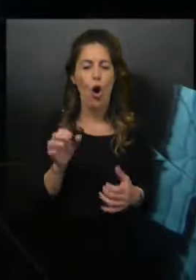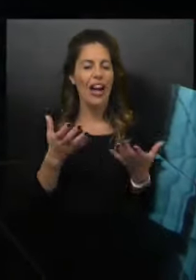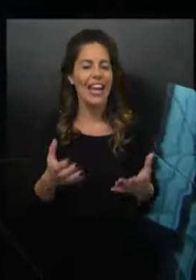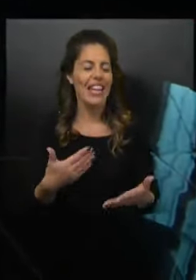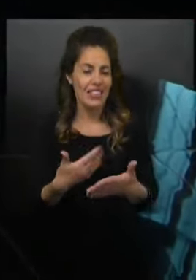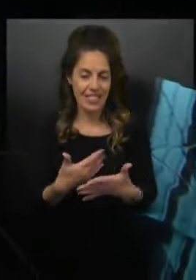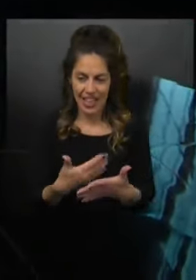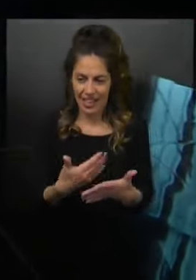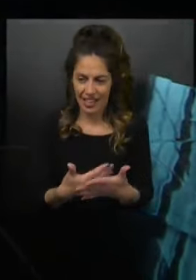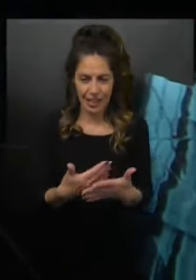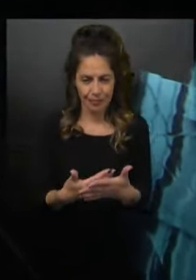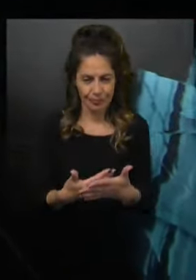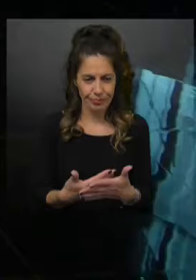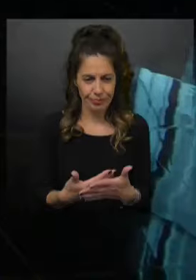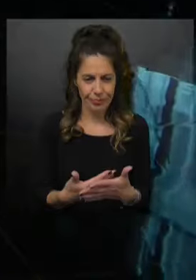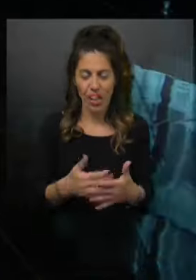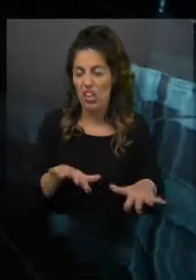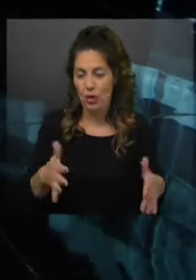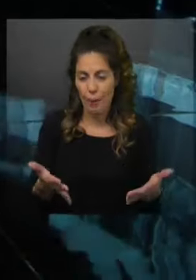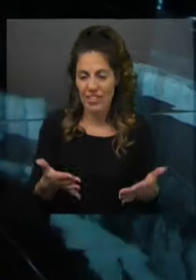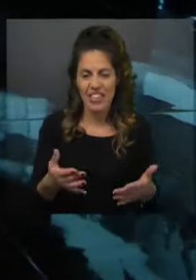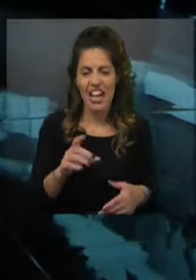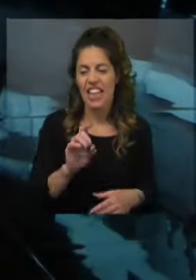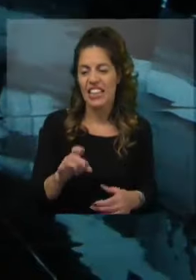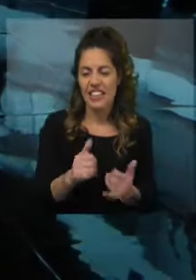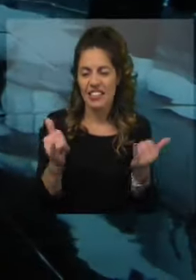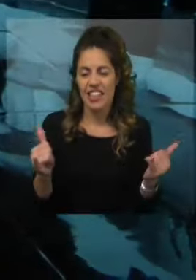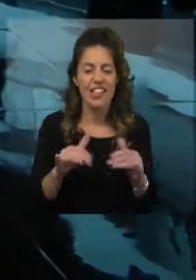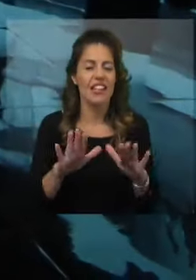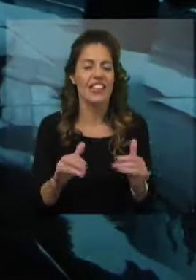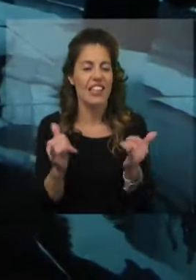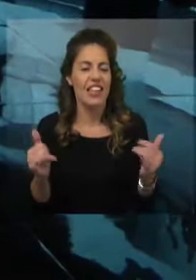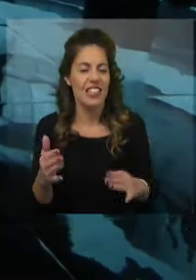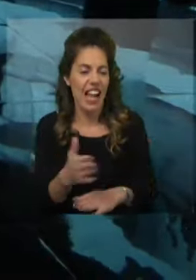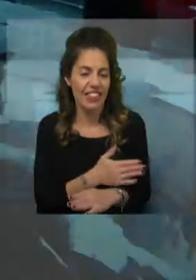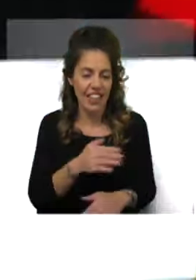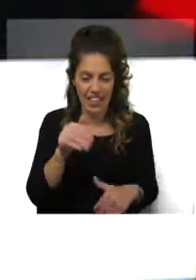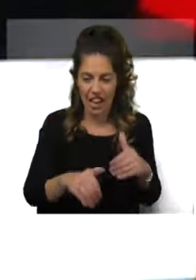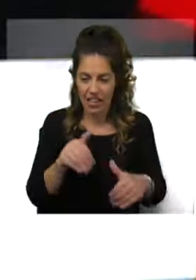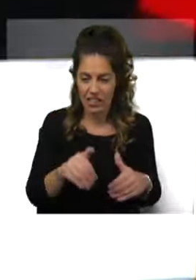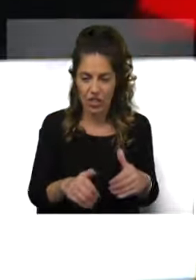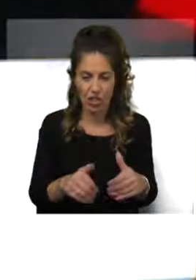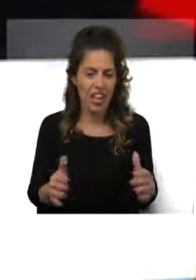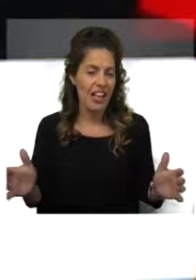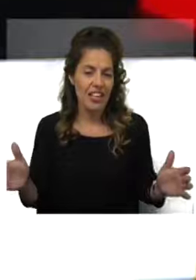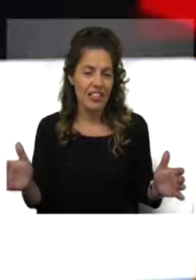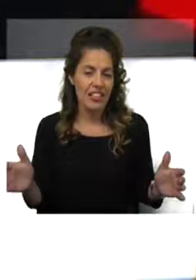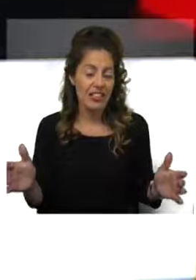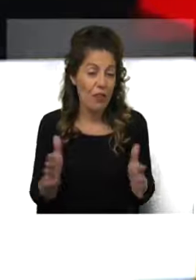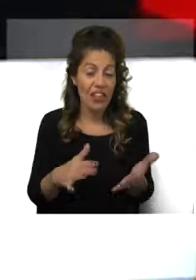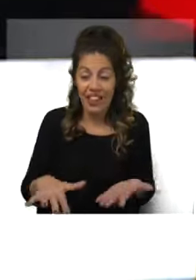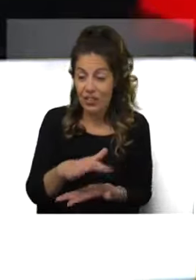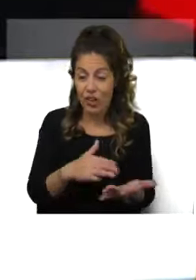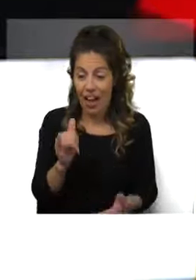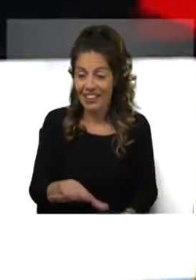de y que lo que va a pasar es que 15 días 10 días antes de la elección eh se enfrenten a la situación de que hay que